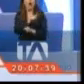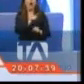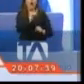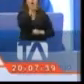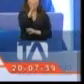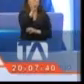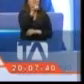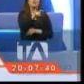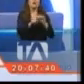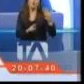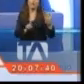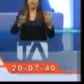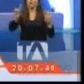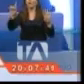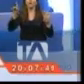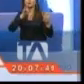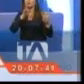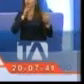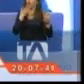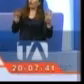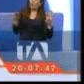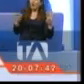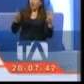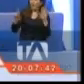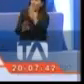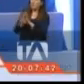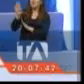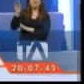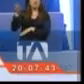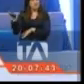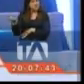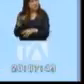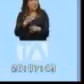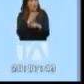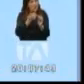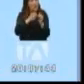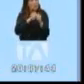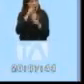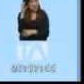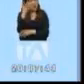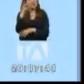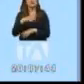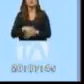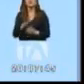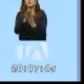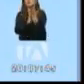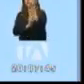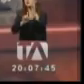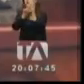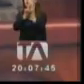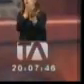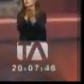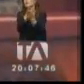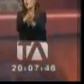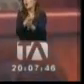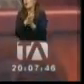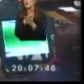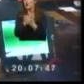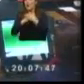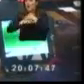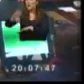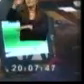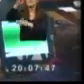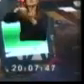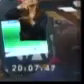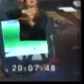da cuenta de los grandes problemas en materia de productividad. En cuanto al proyecto de ley económico urgente que tendrá que ser enviado a la